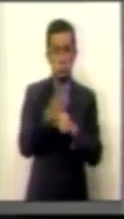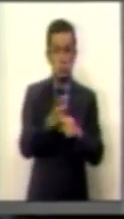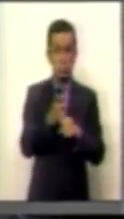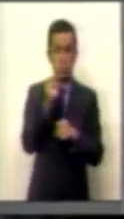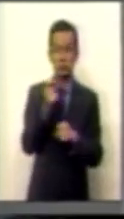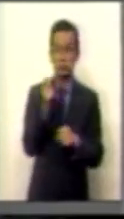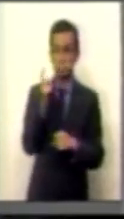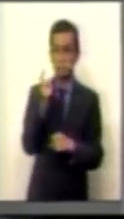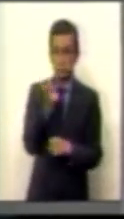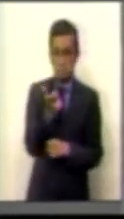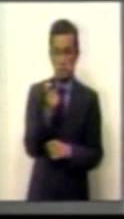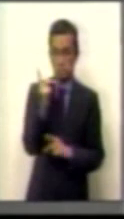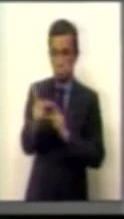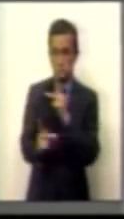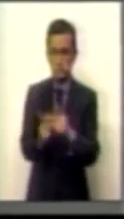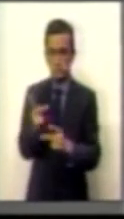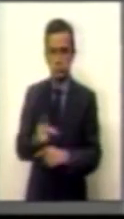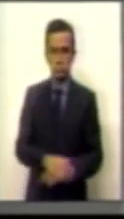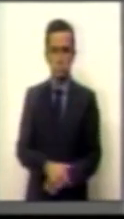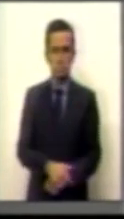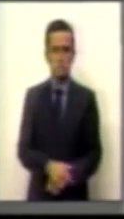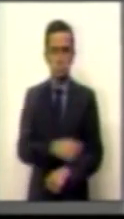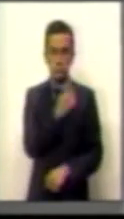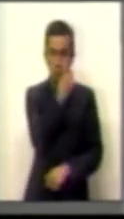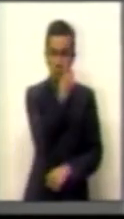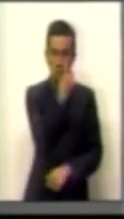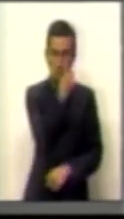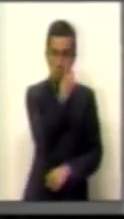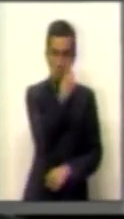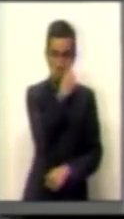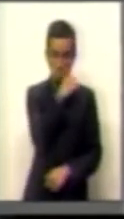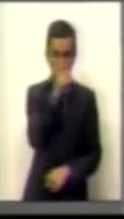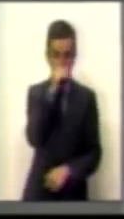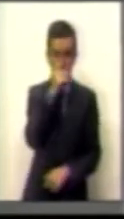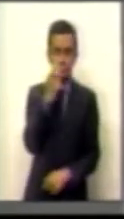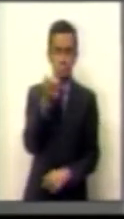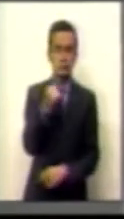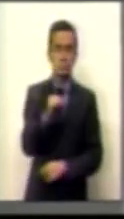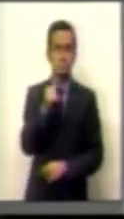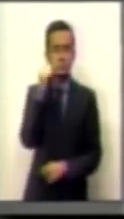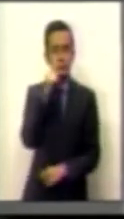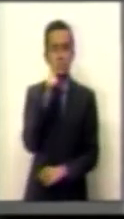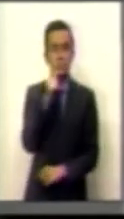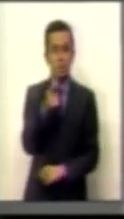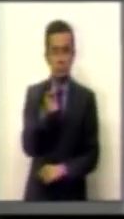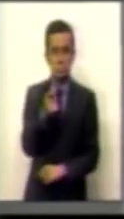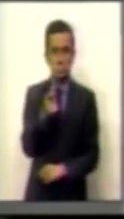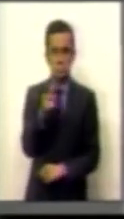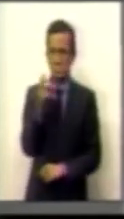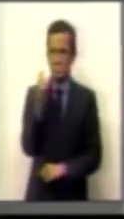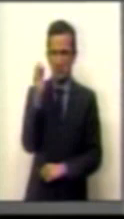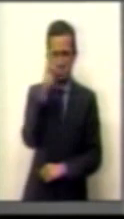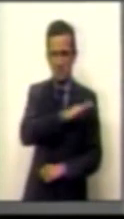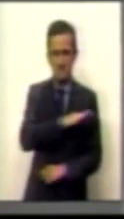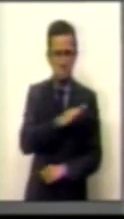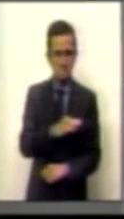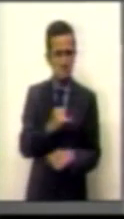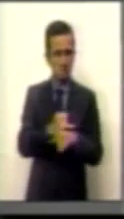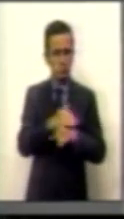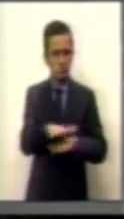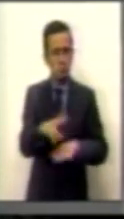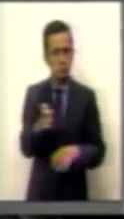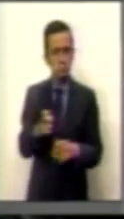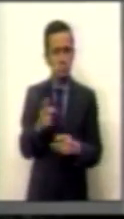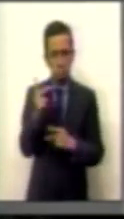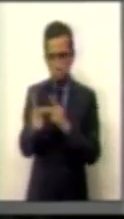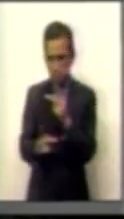dinero. De esa manera, desde el principio, se está falseando la realidad del acto que se está realizando, y